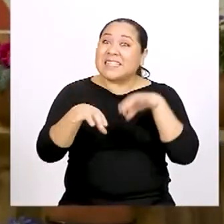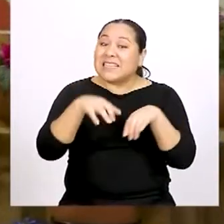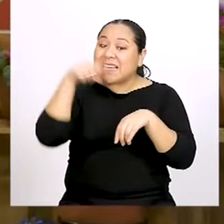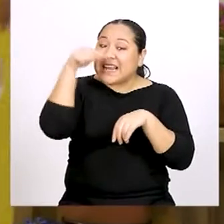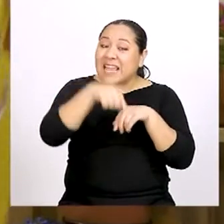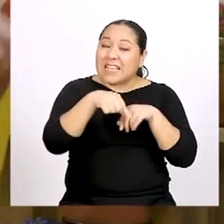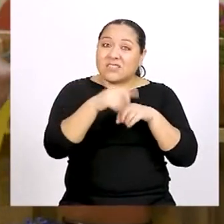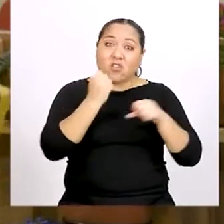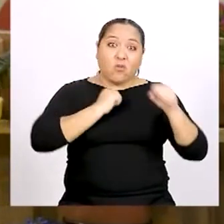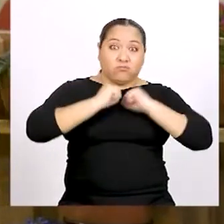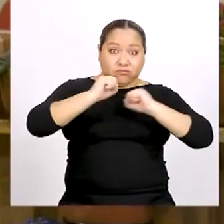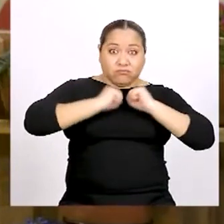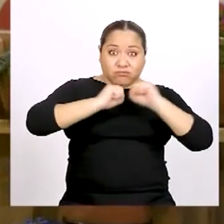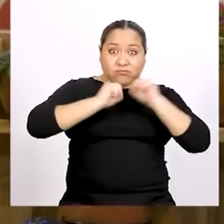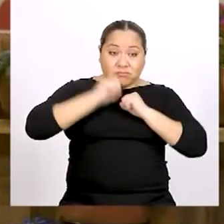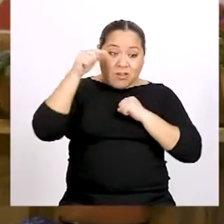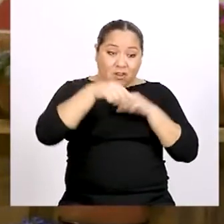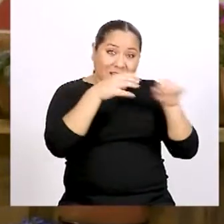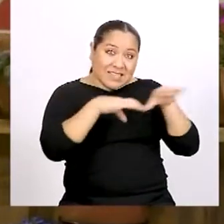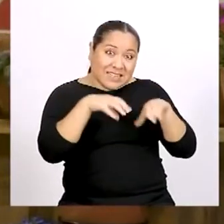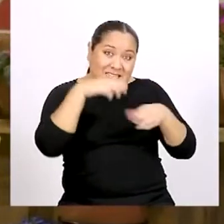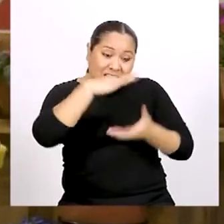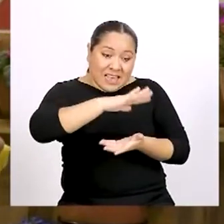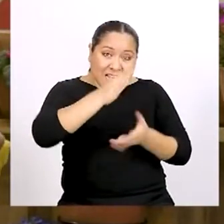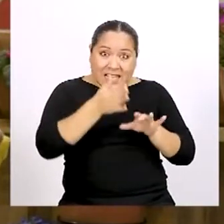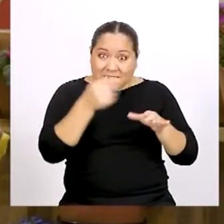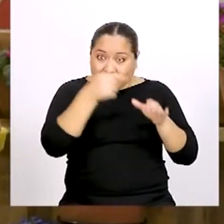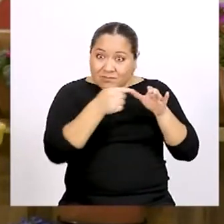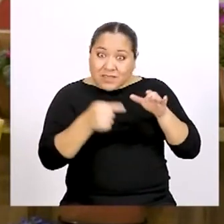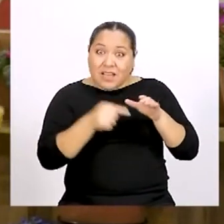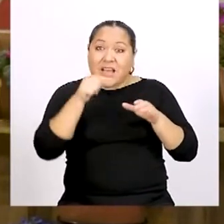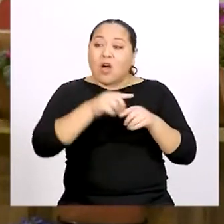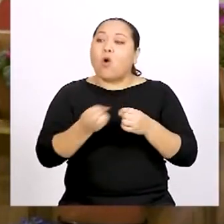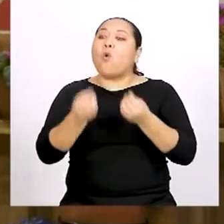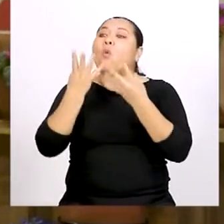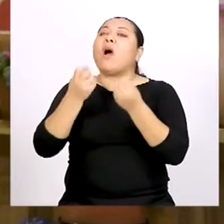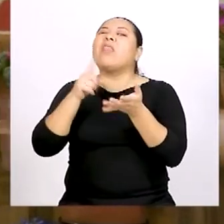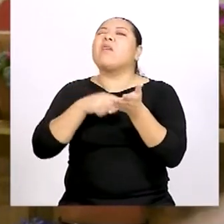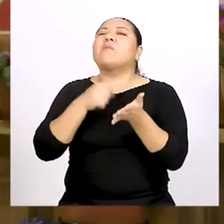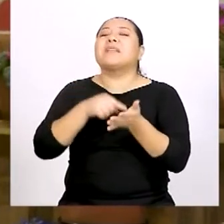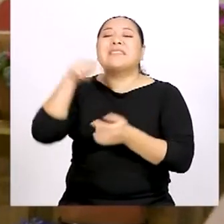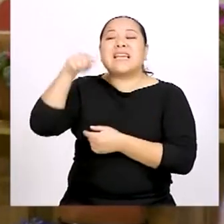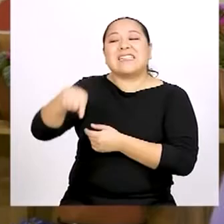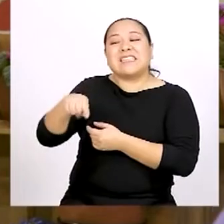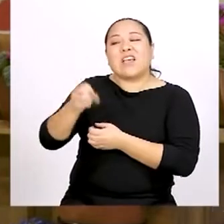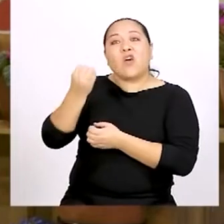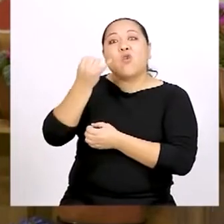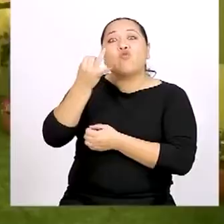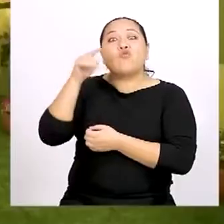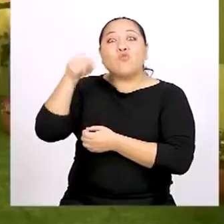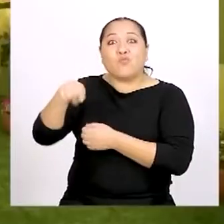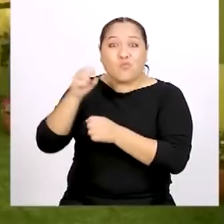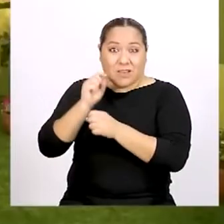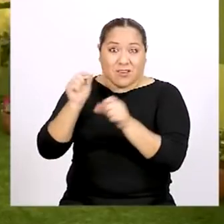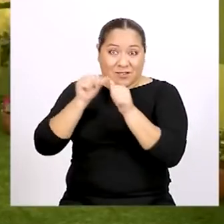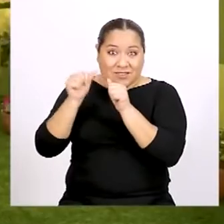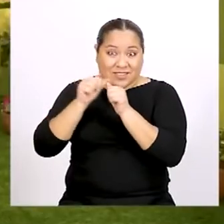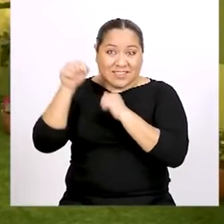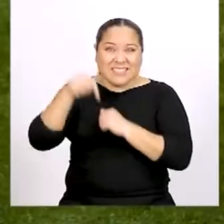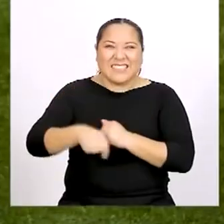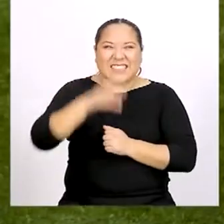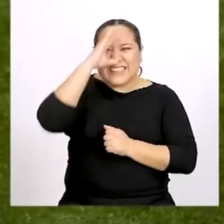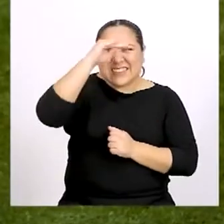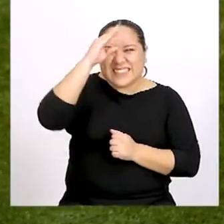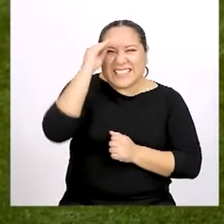en realizar la acción que muestra el dado de las acciones, las veces que indica el dado de las